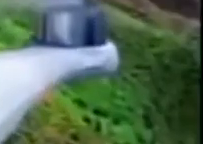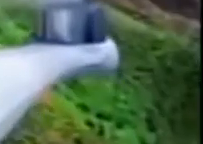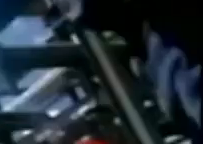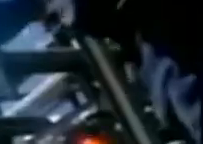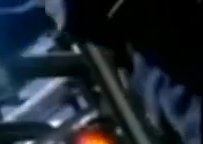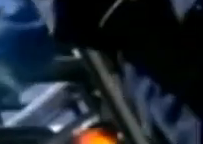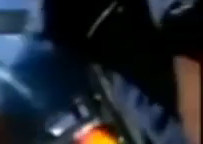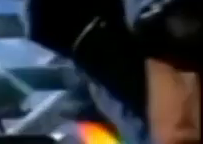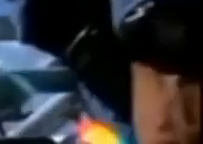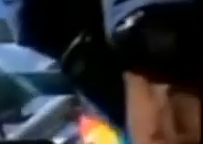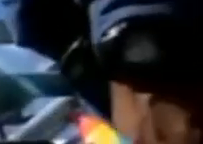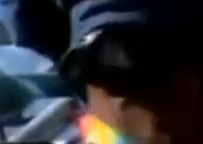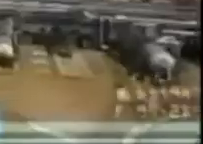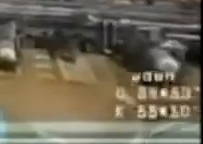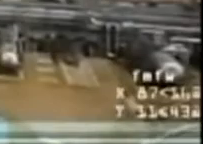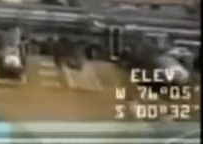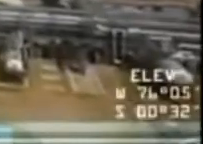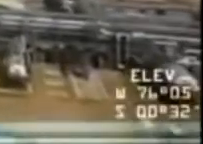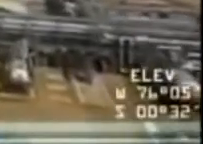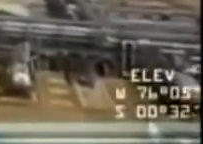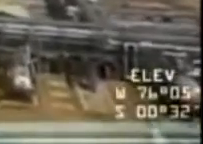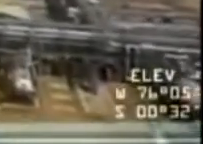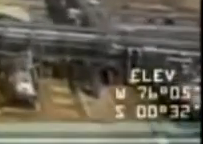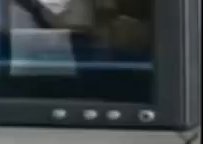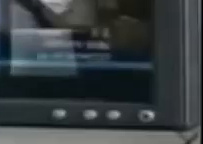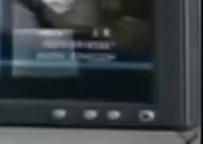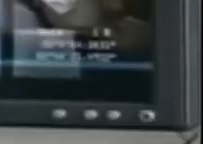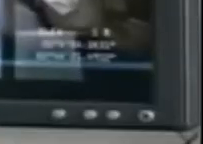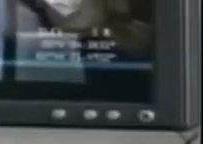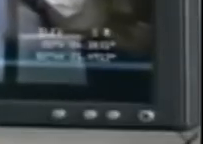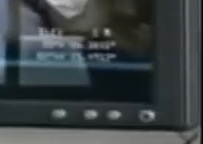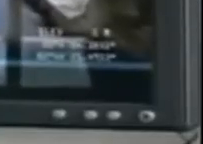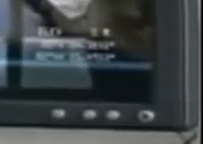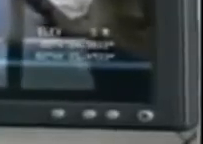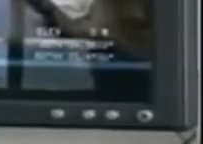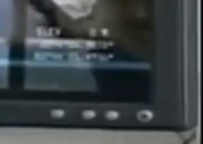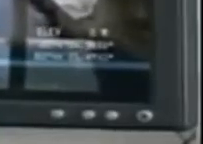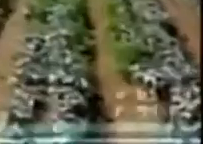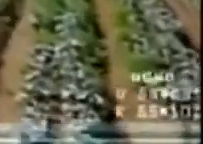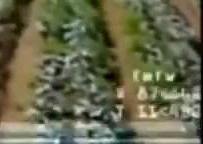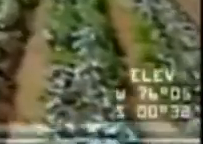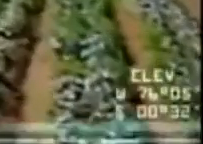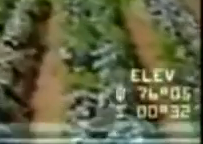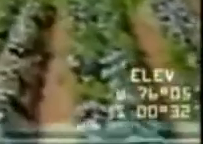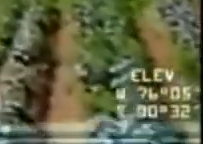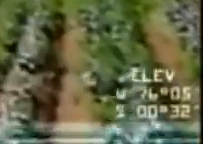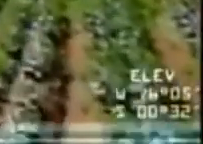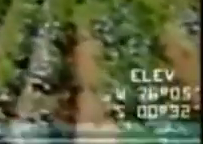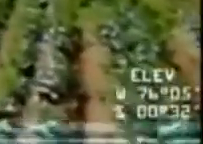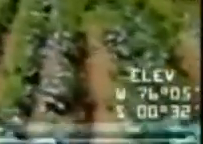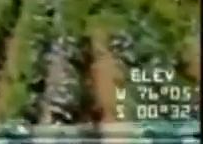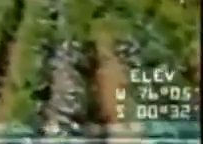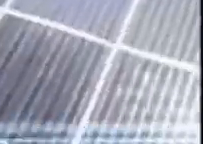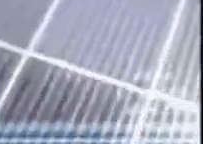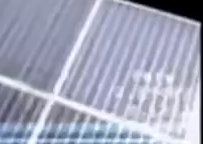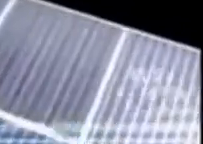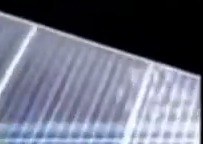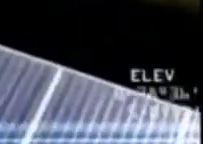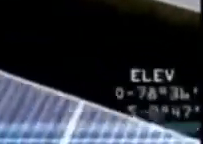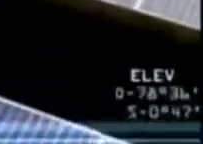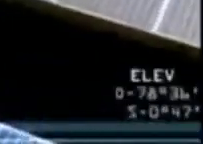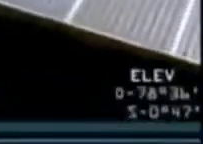está dando el salto gigante para convertir sus recursos naturales en recursos permanentes eficientes